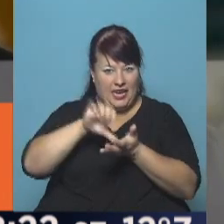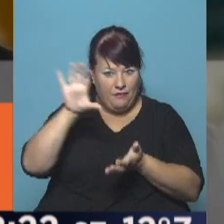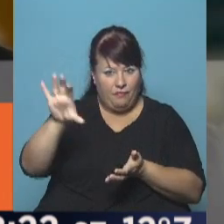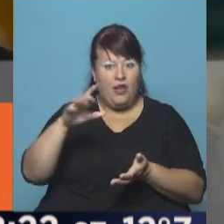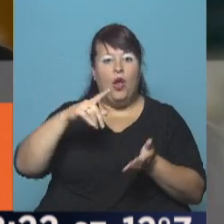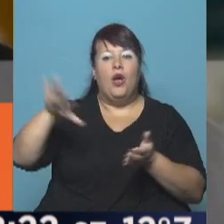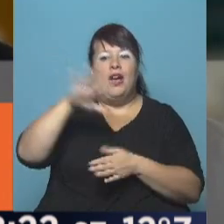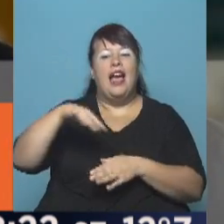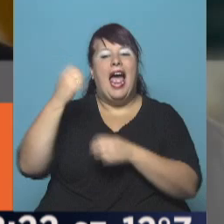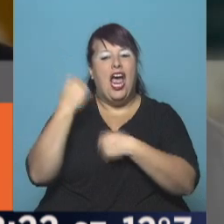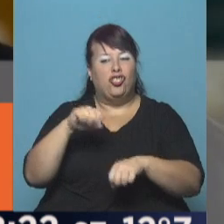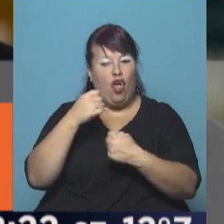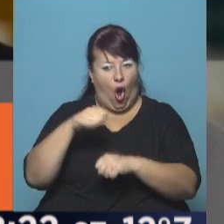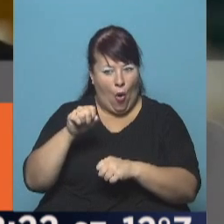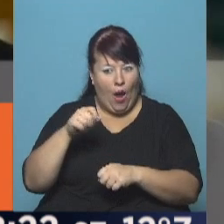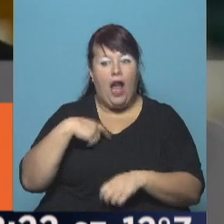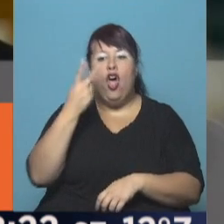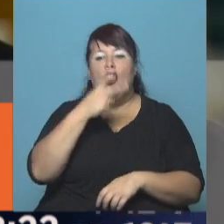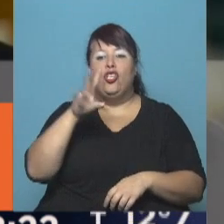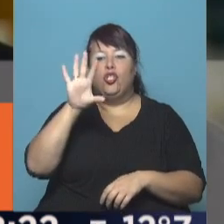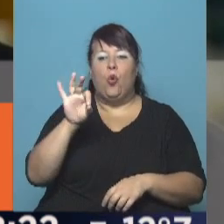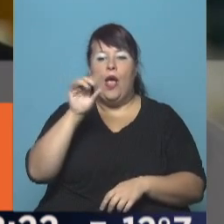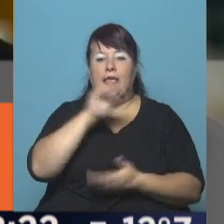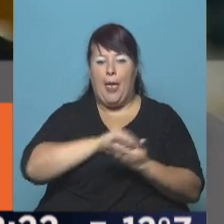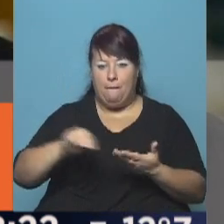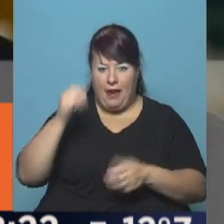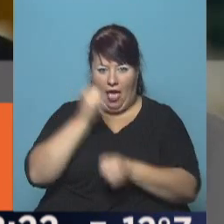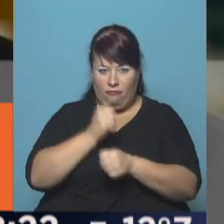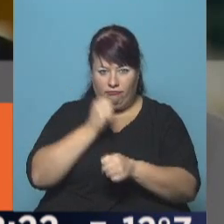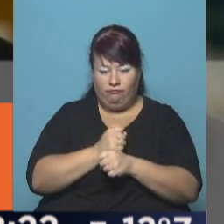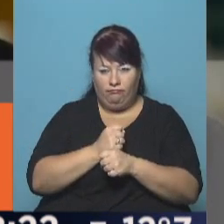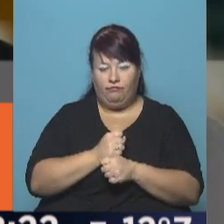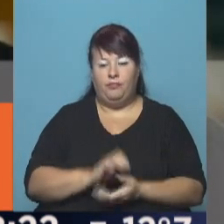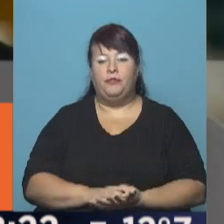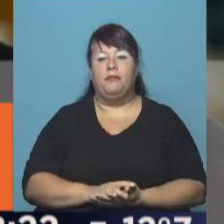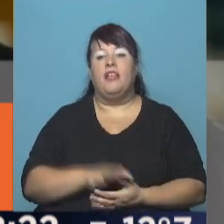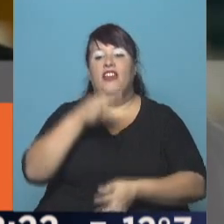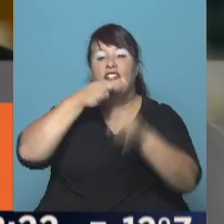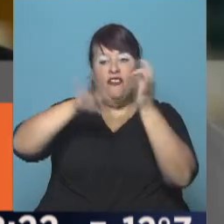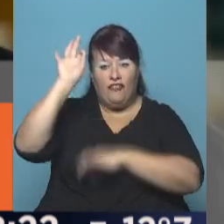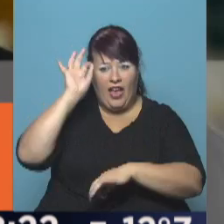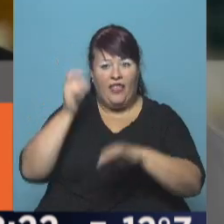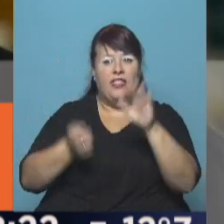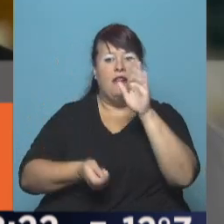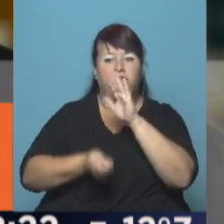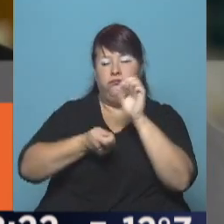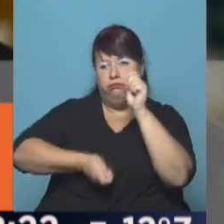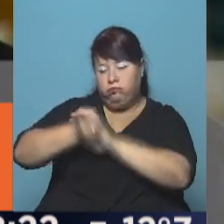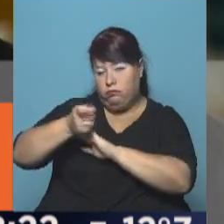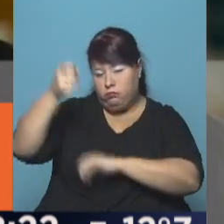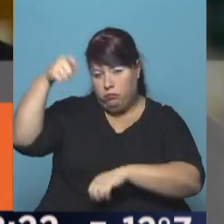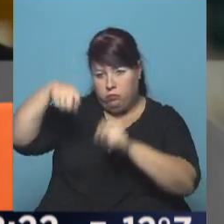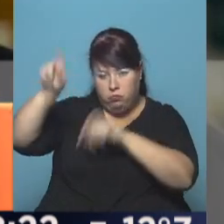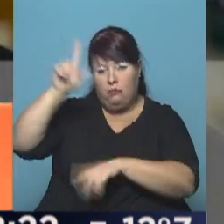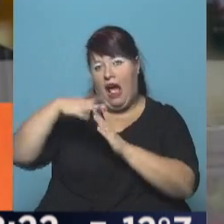en el partido de Escobar. Tenemos 250 trabajadores y exportamos ya a varios países.